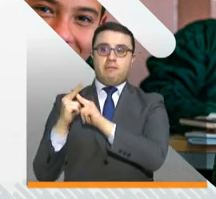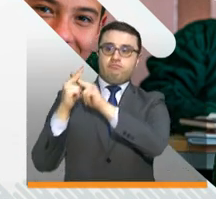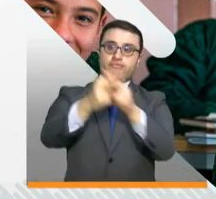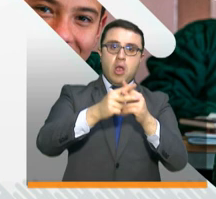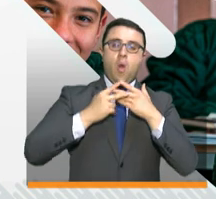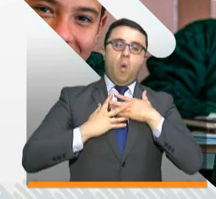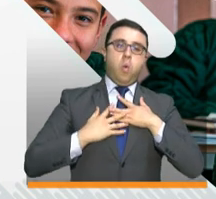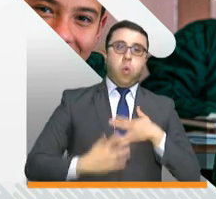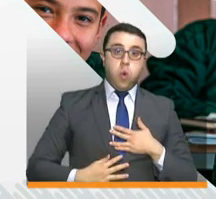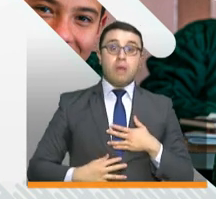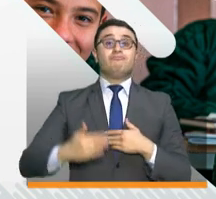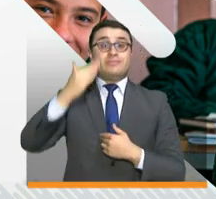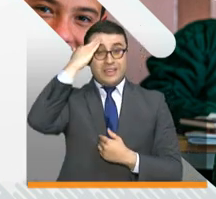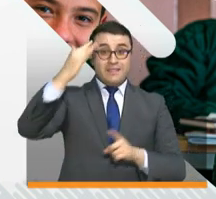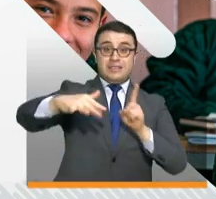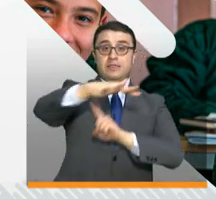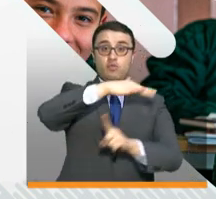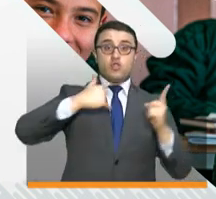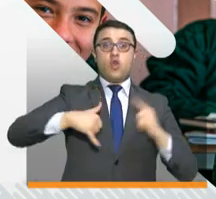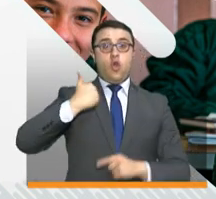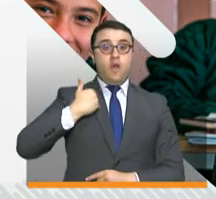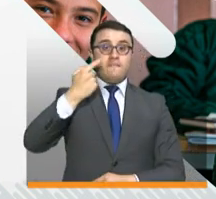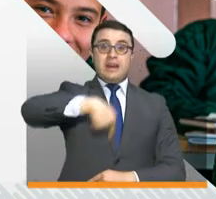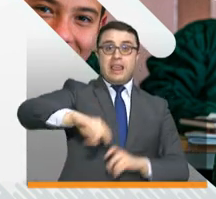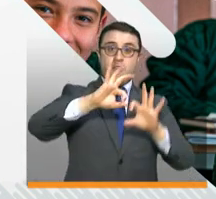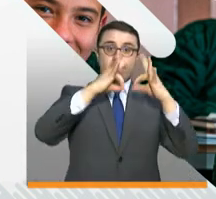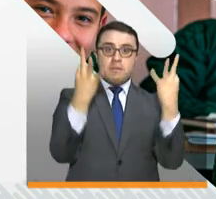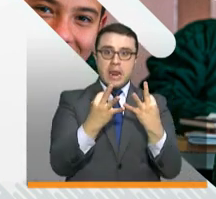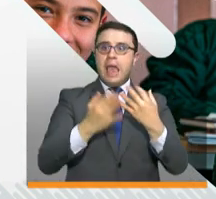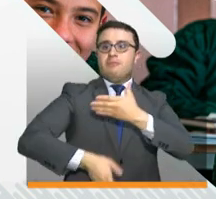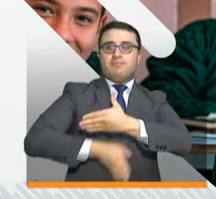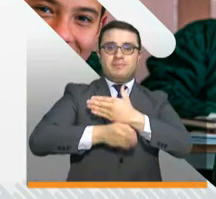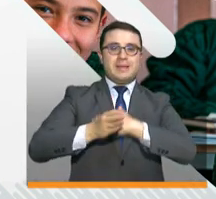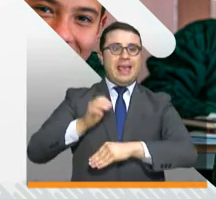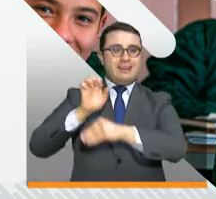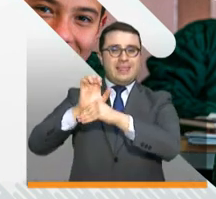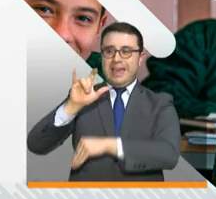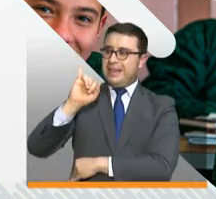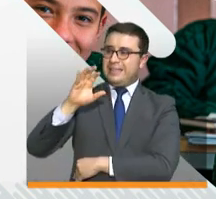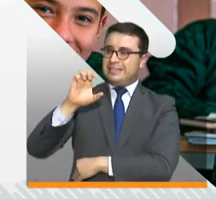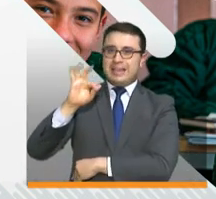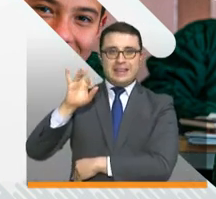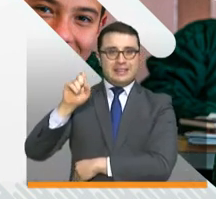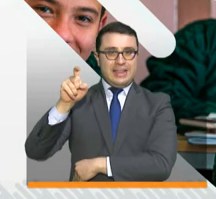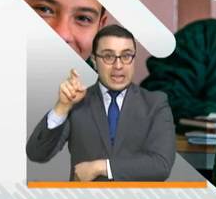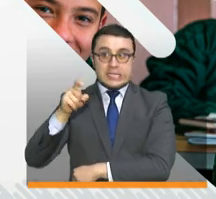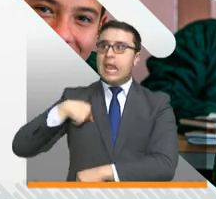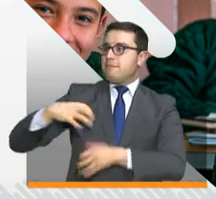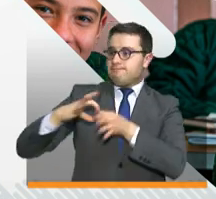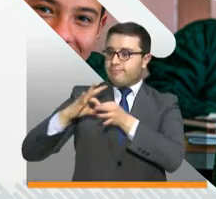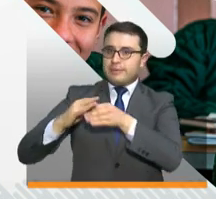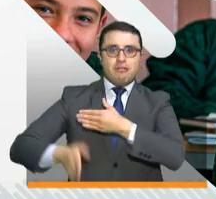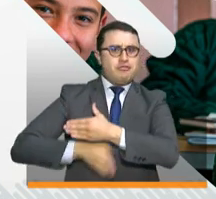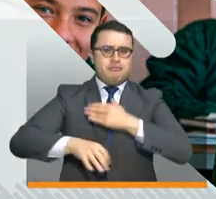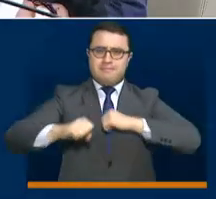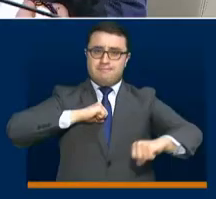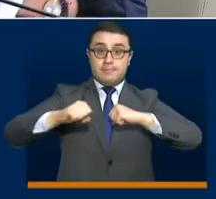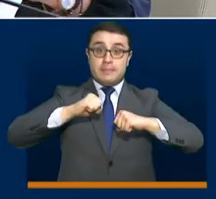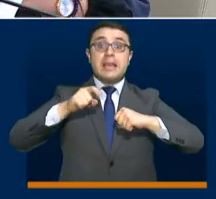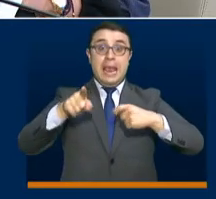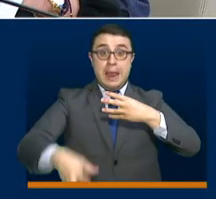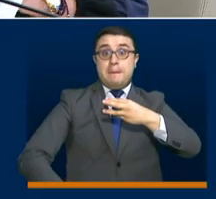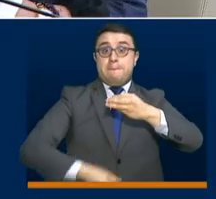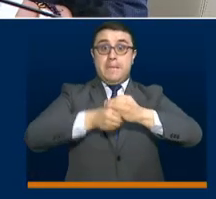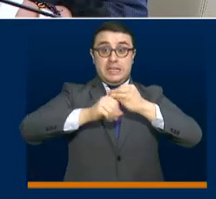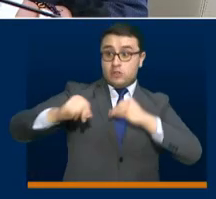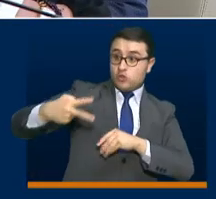Sabemos la realidad de los jóvenes, de sus familias. Continuaremos con el director del ICETEX trabajando en esta medida y a eso se suman dos líneas más que